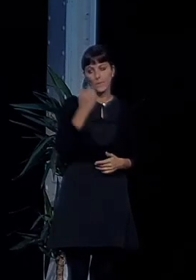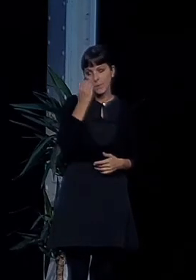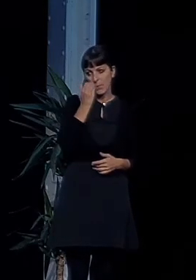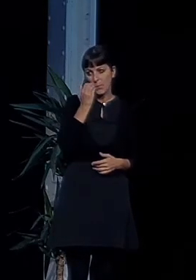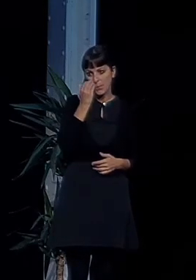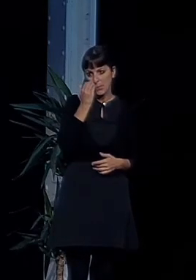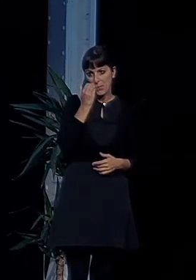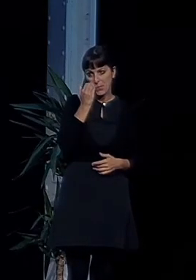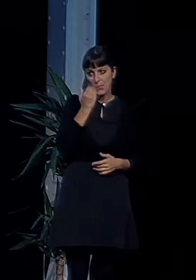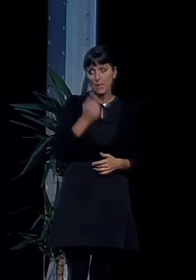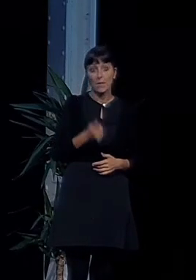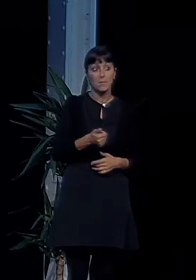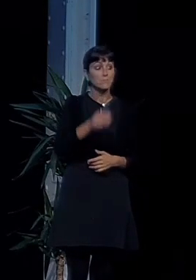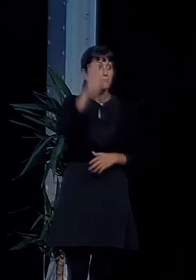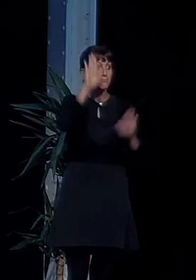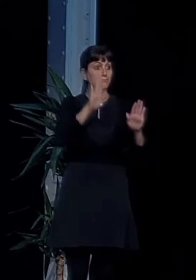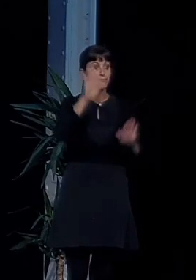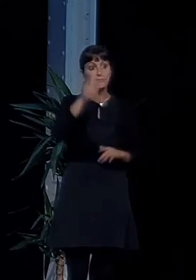¿Más palabras?